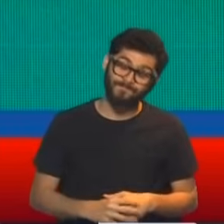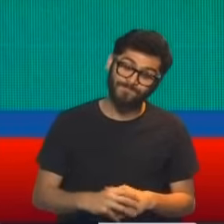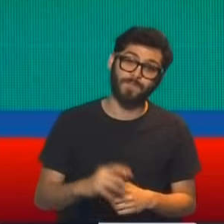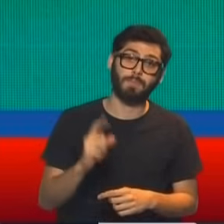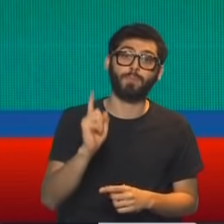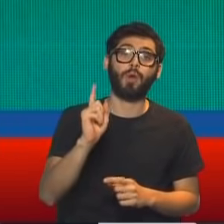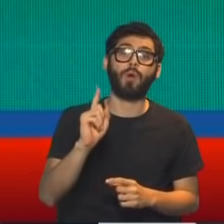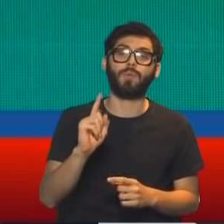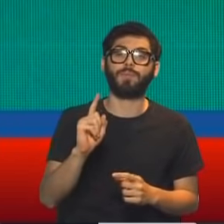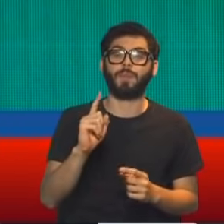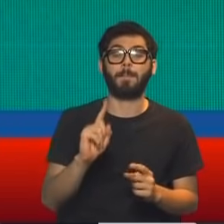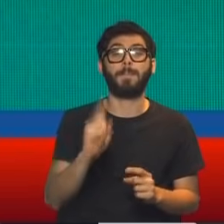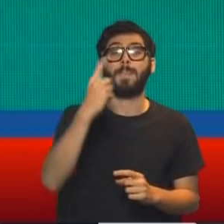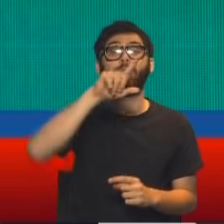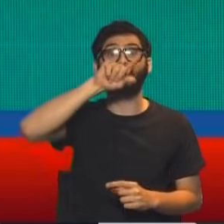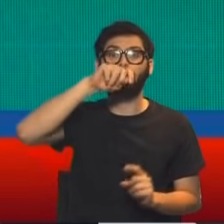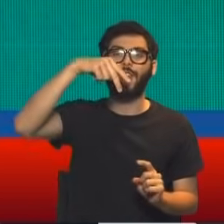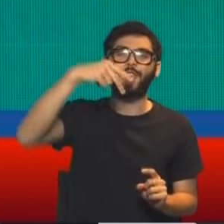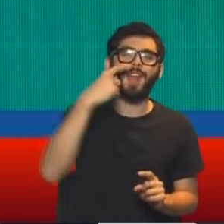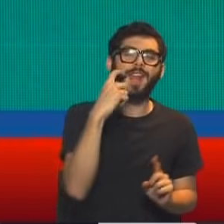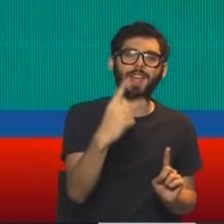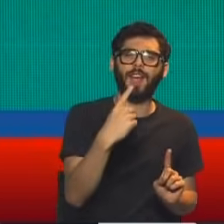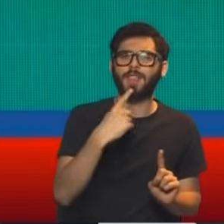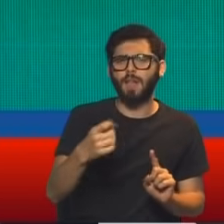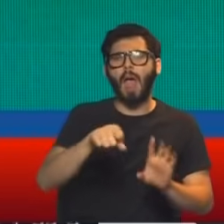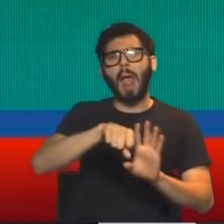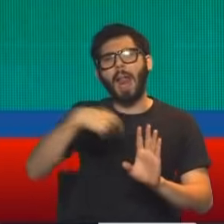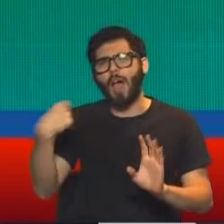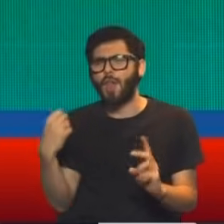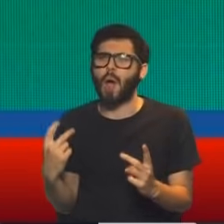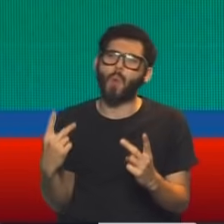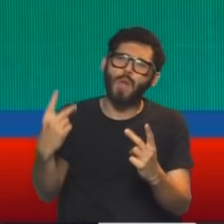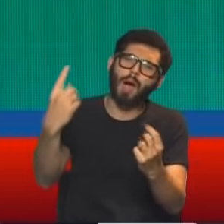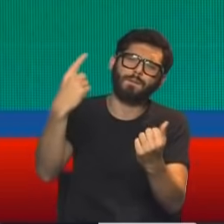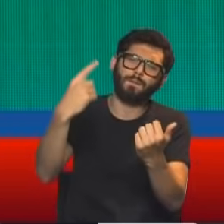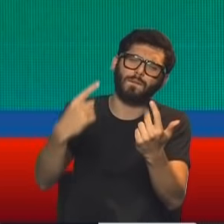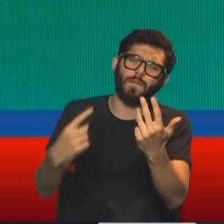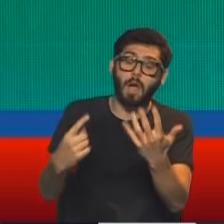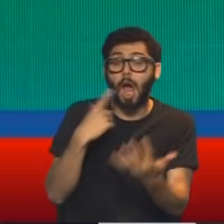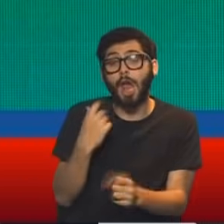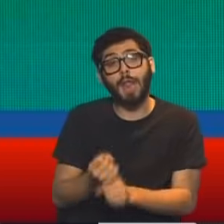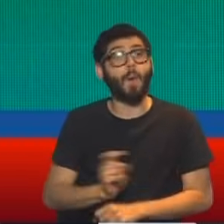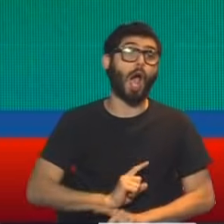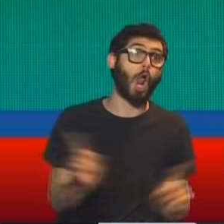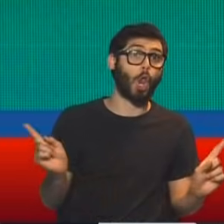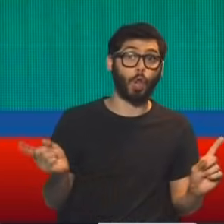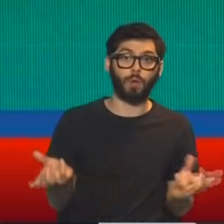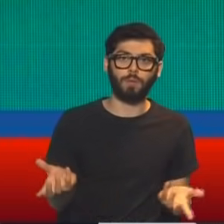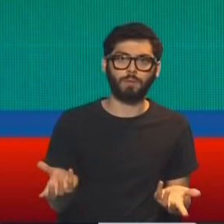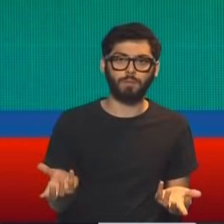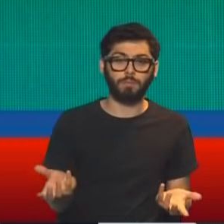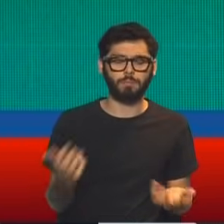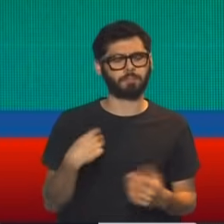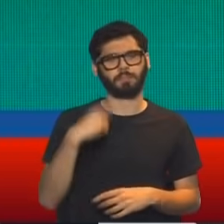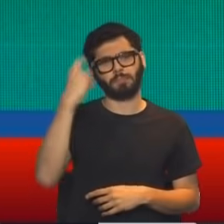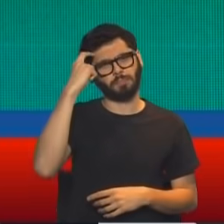primer tuit de Nick, en donde él dice, bueno, heladeras, viajes, etcétera, todo menos trabajar, ¿no? Y me hace